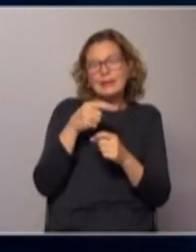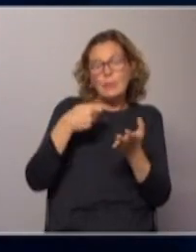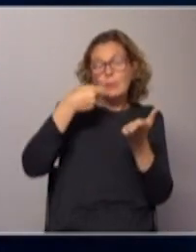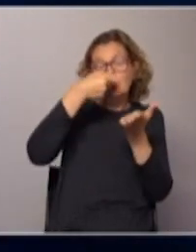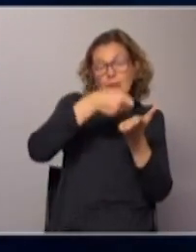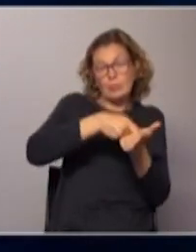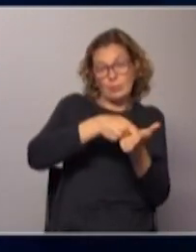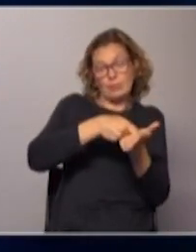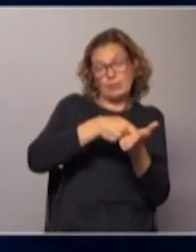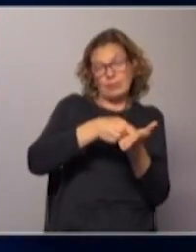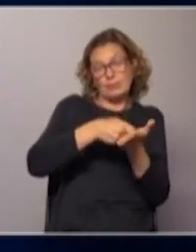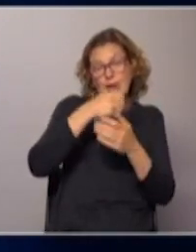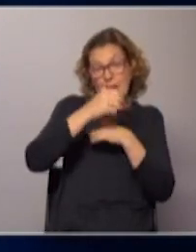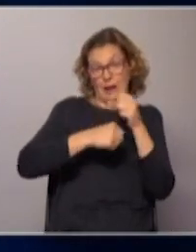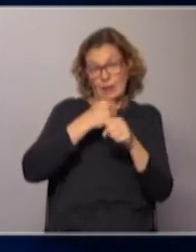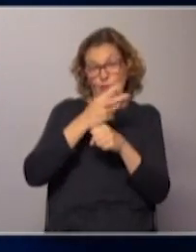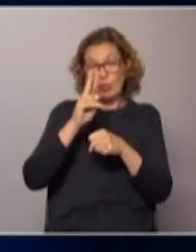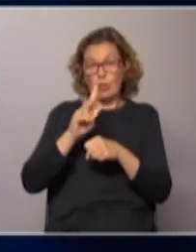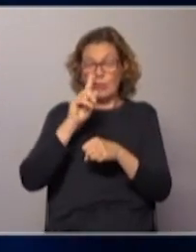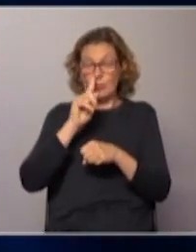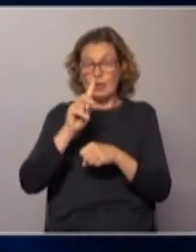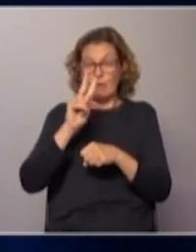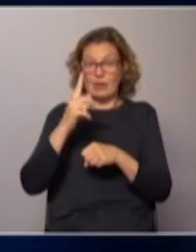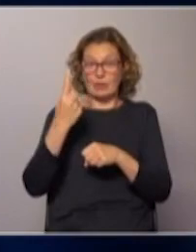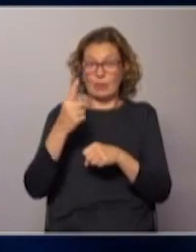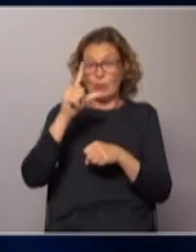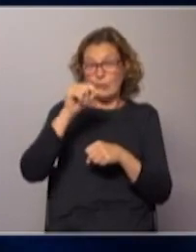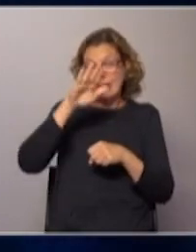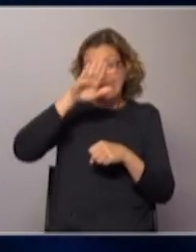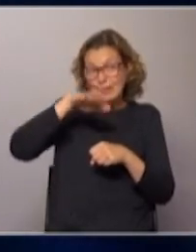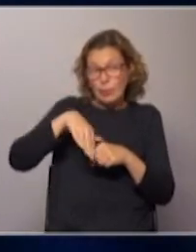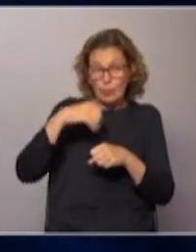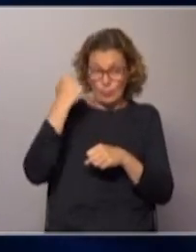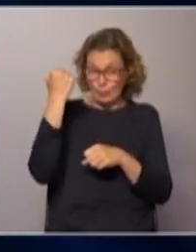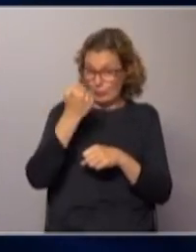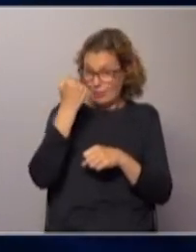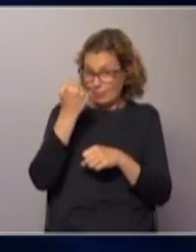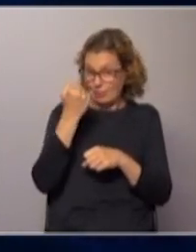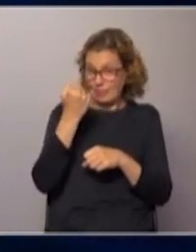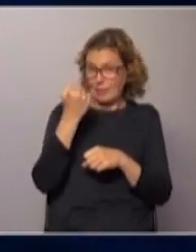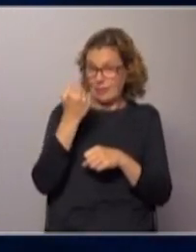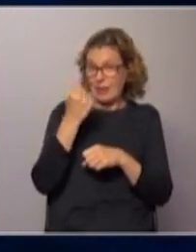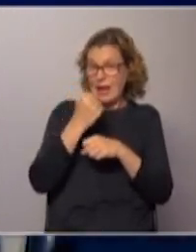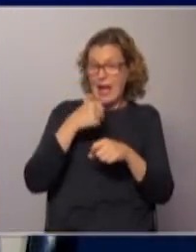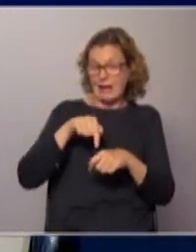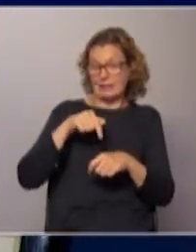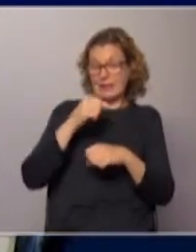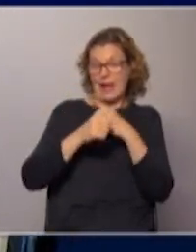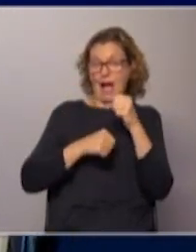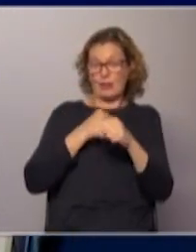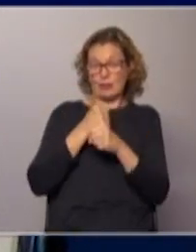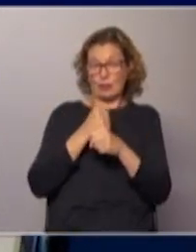presupuesto para el año 21 y una reducción muy sustantiva respecto al al 19 digamos